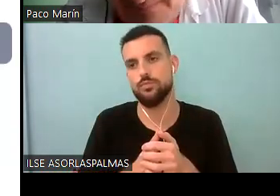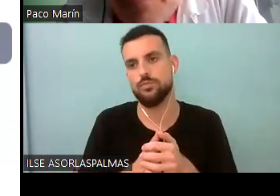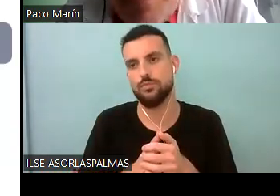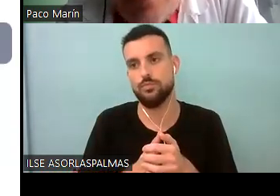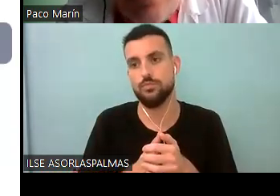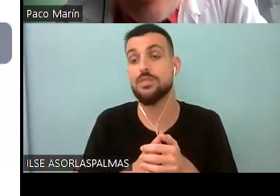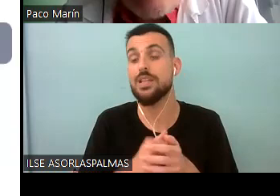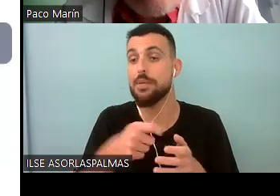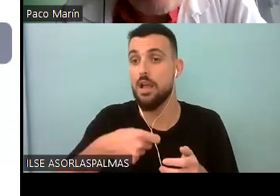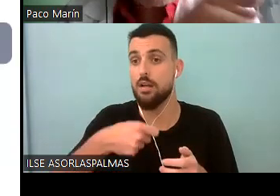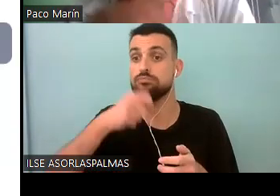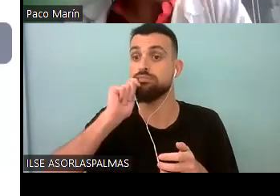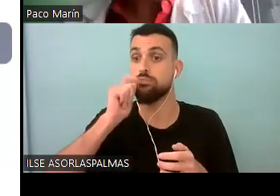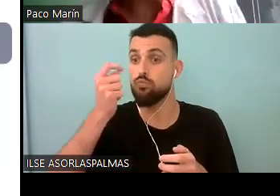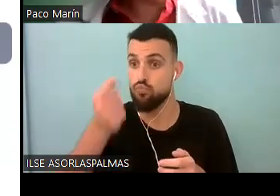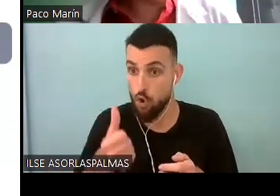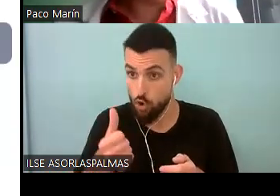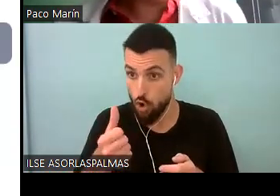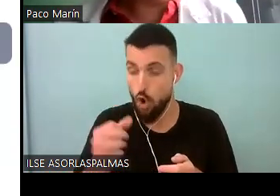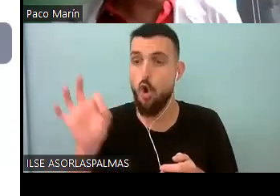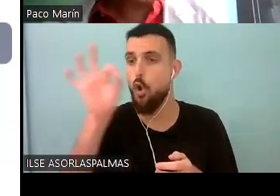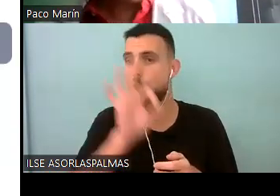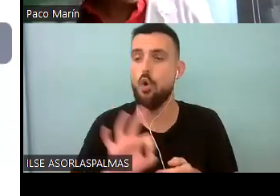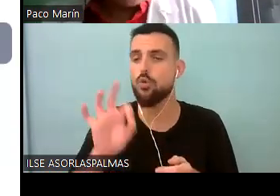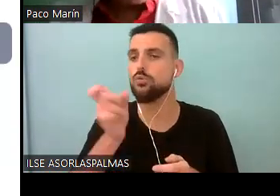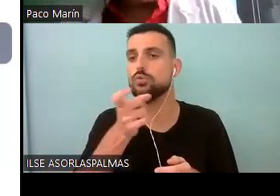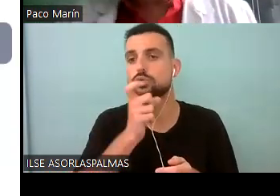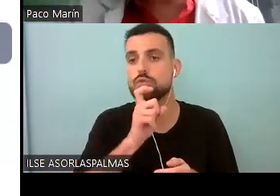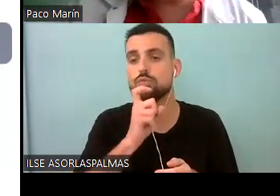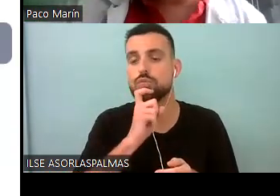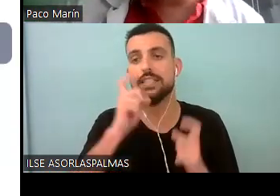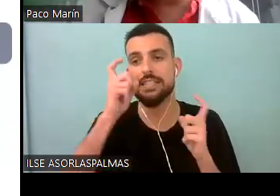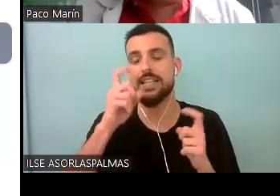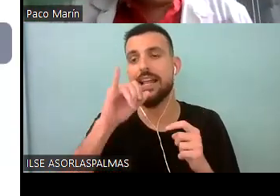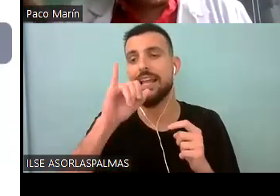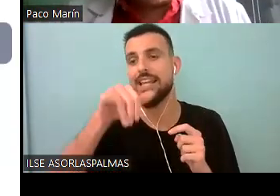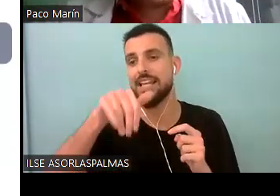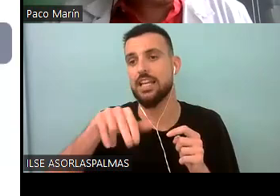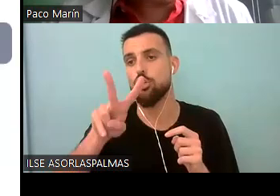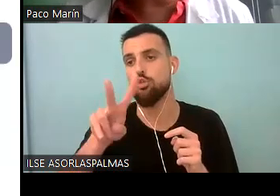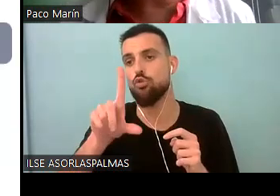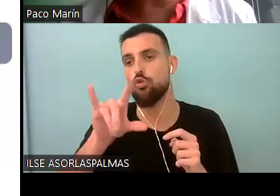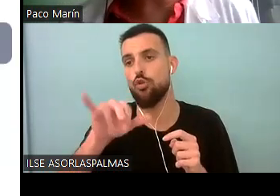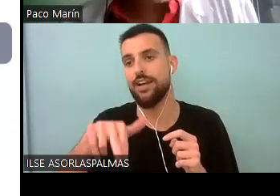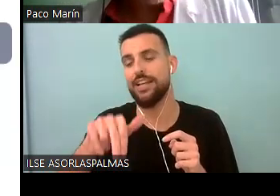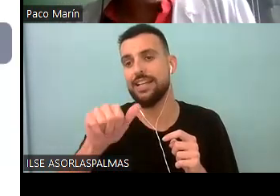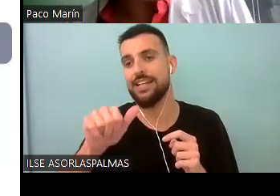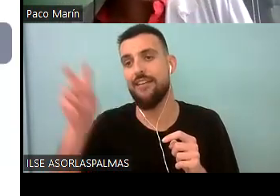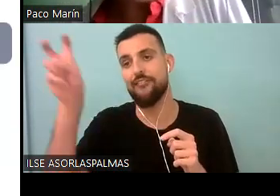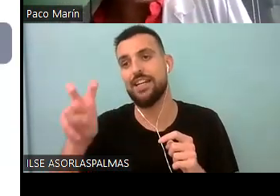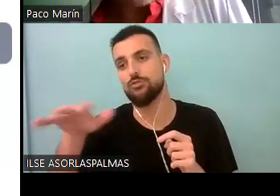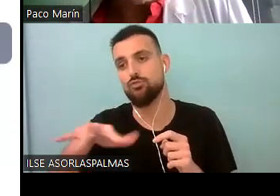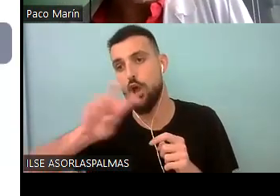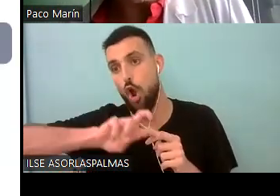cantidad menor, o hacerlo a través de inulina que obtenga de otro origen, comenzar